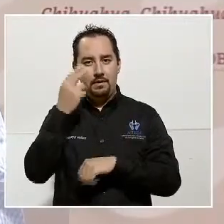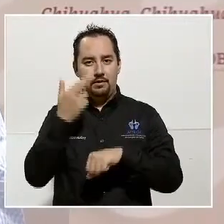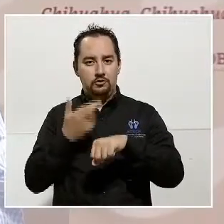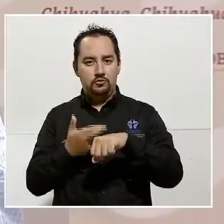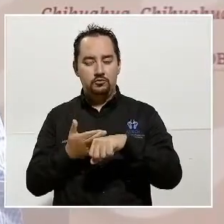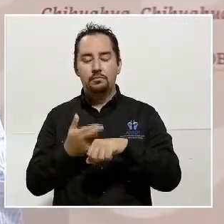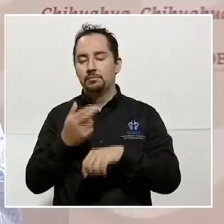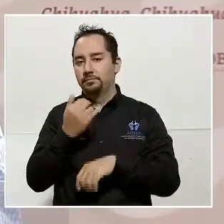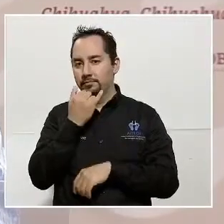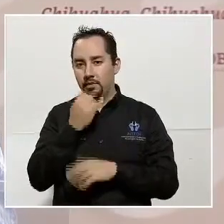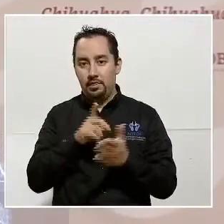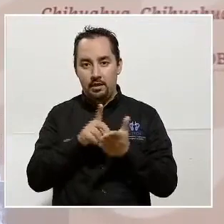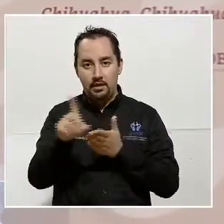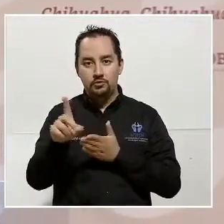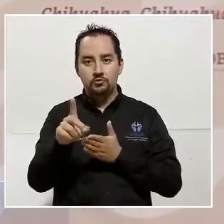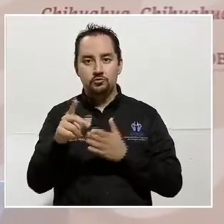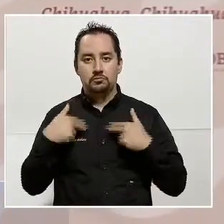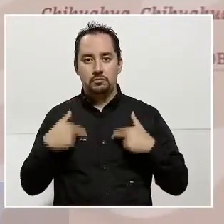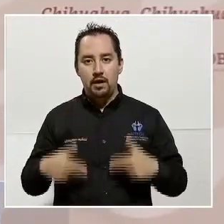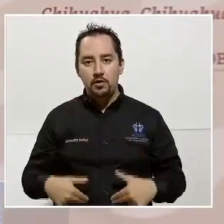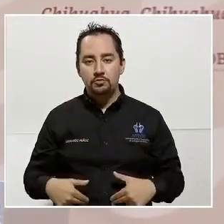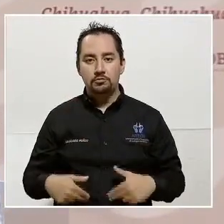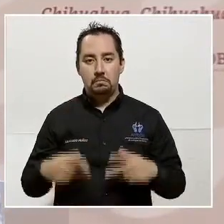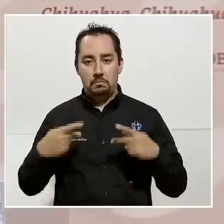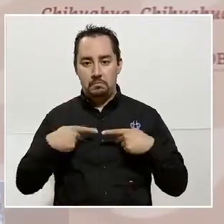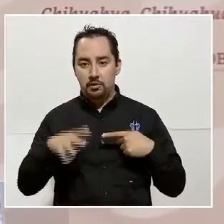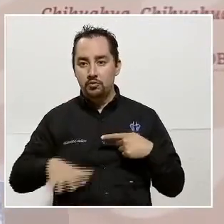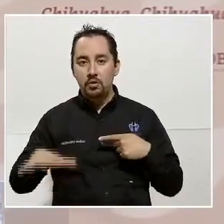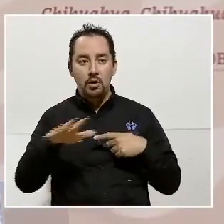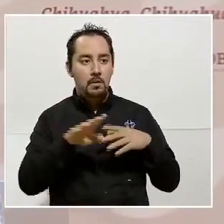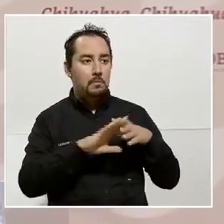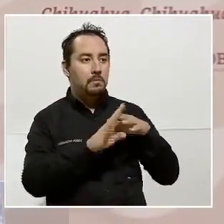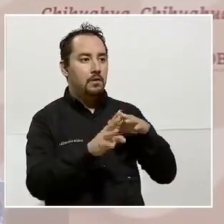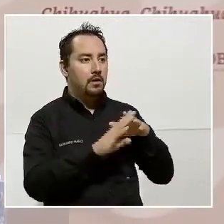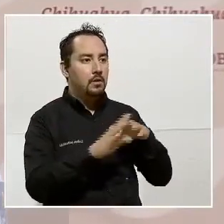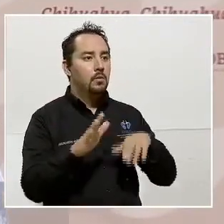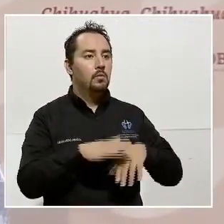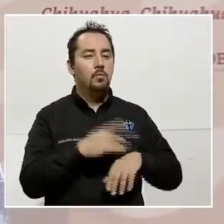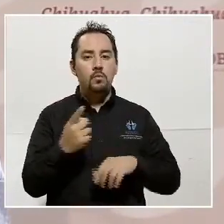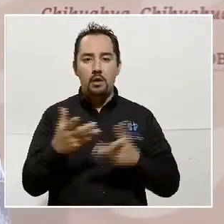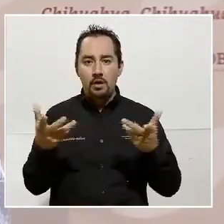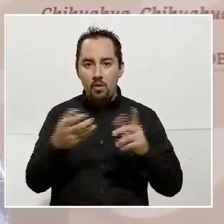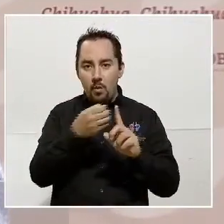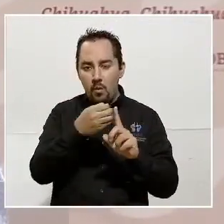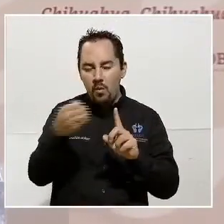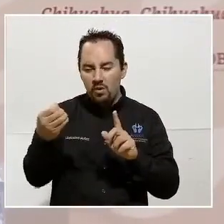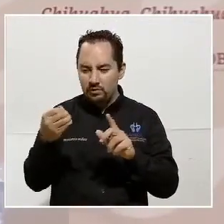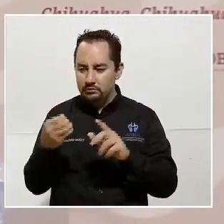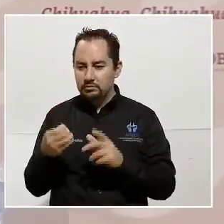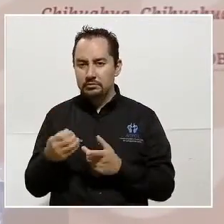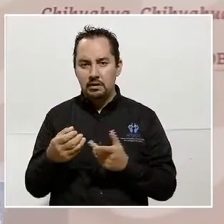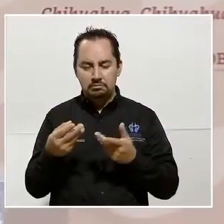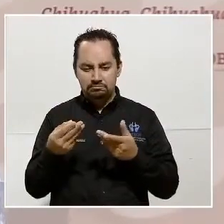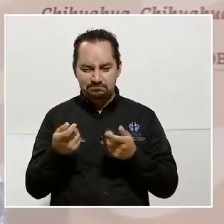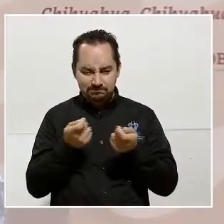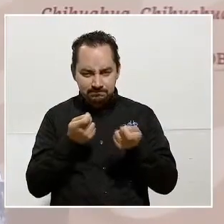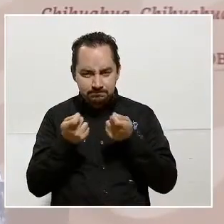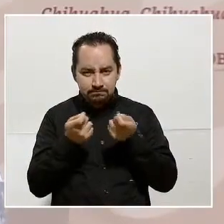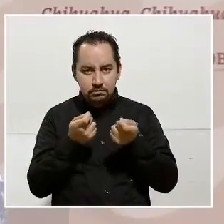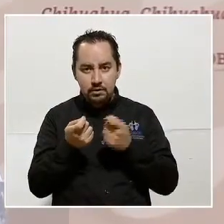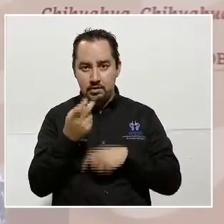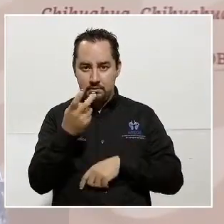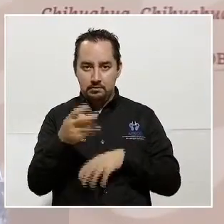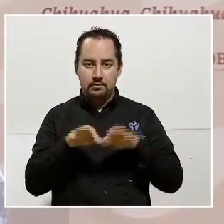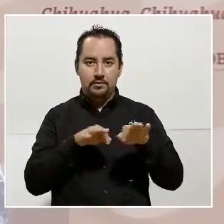Población y Migración por organizar, coordinar y dirigir estos